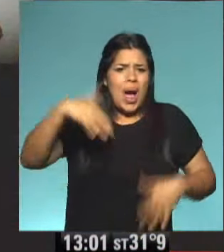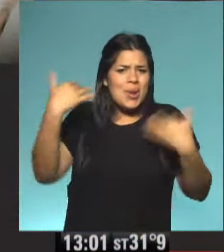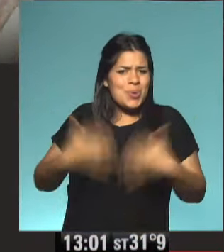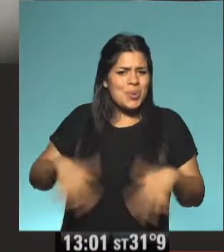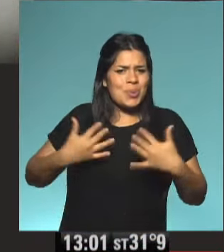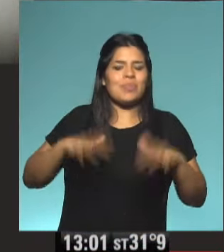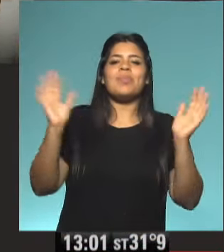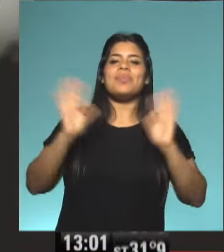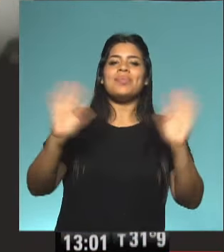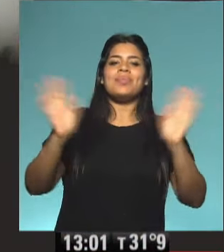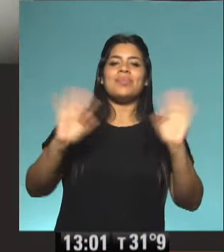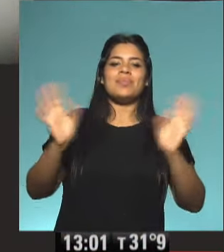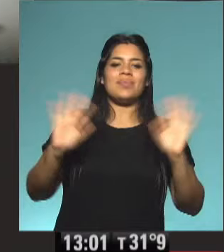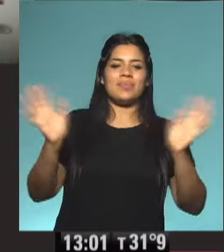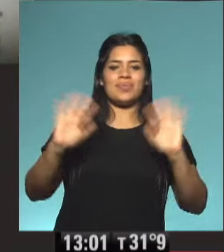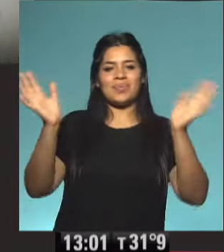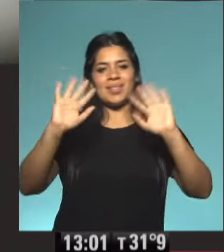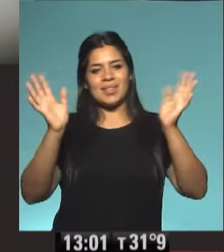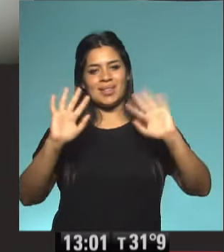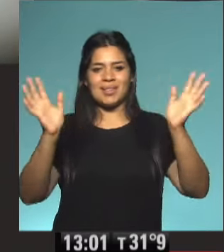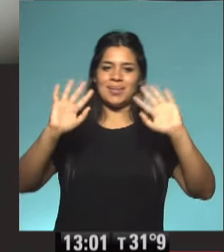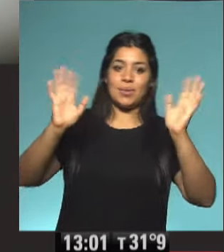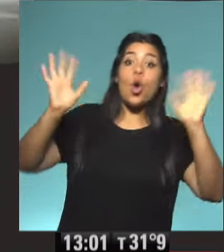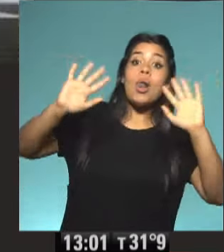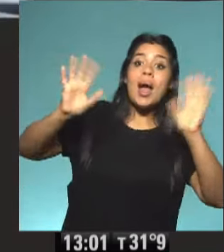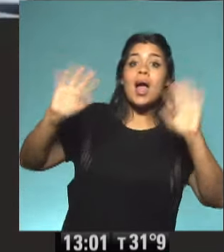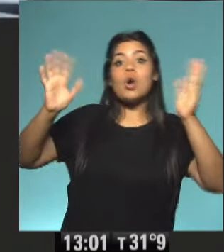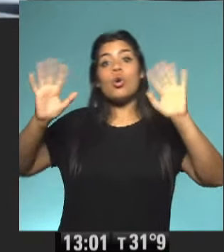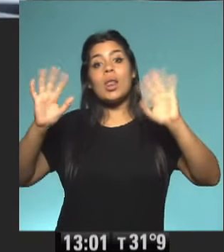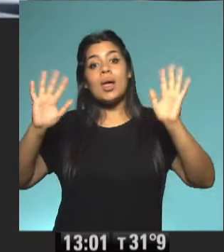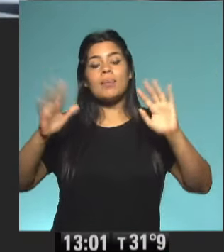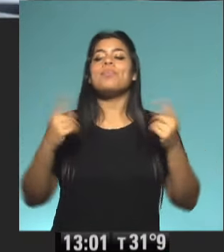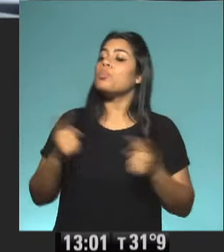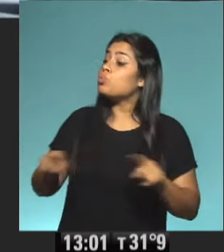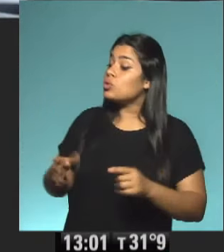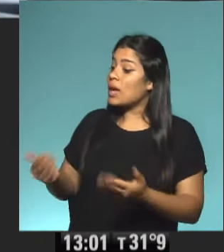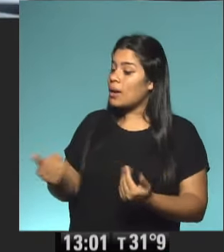Y acompañándonos como siempre. Muchísimas gracias. Música, maestro.